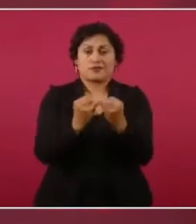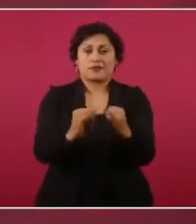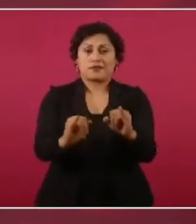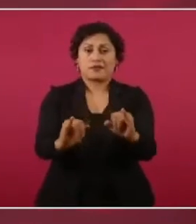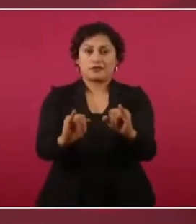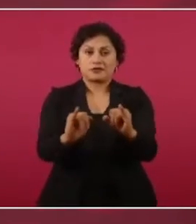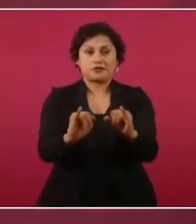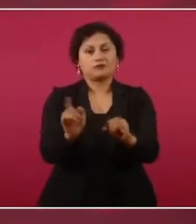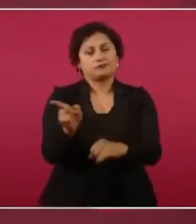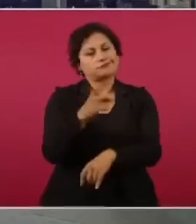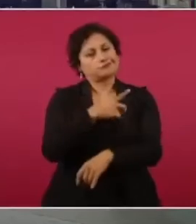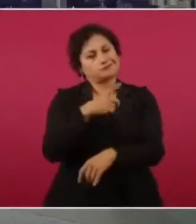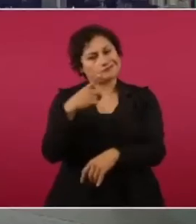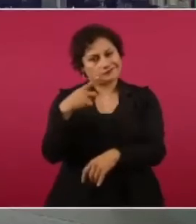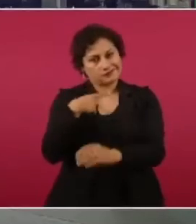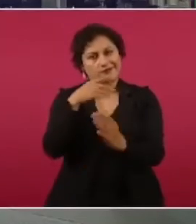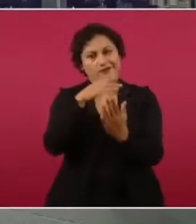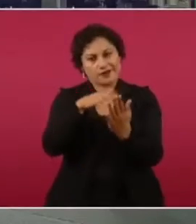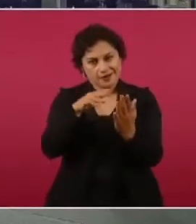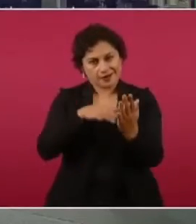que leer a don Luis Villoro.